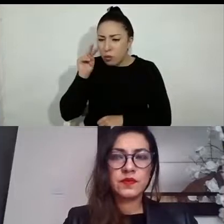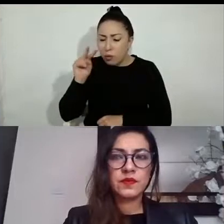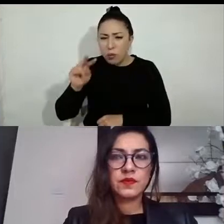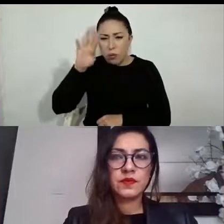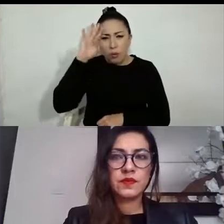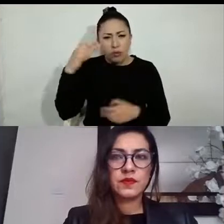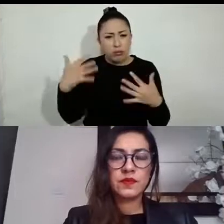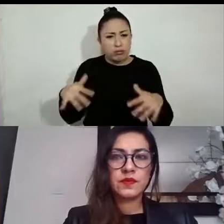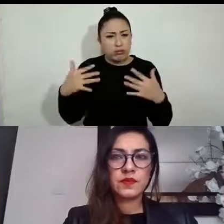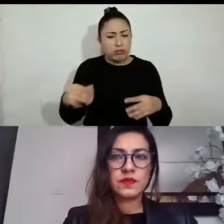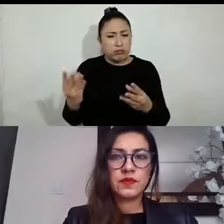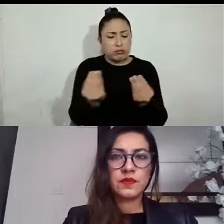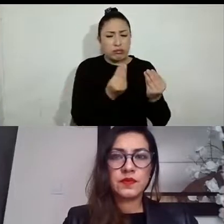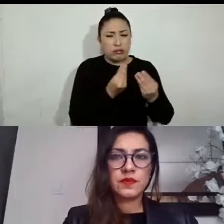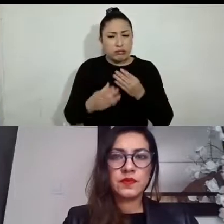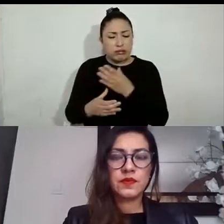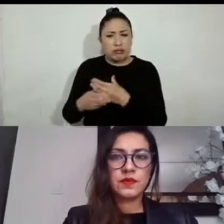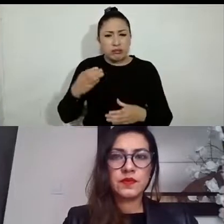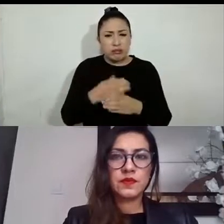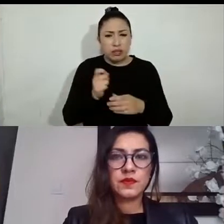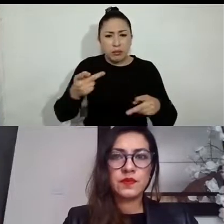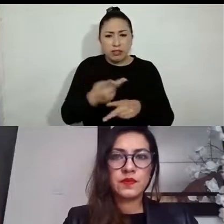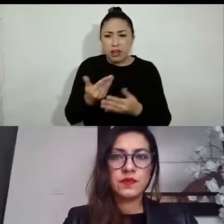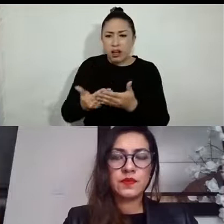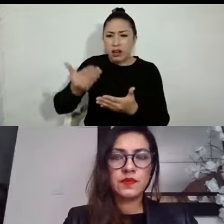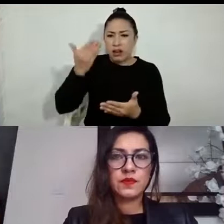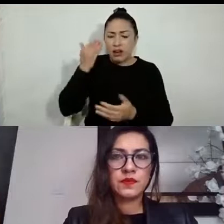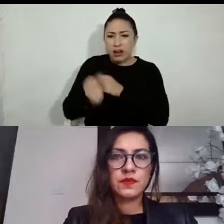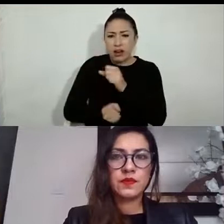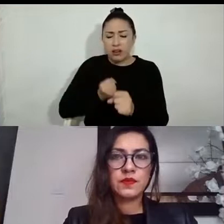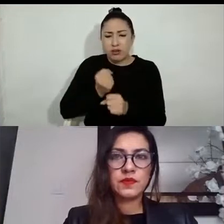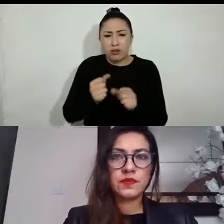que en los últimos años del liberalismo